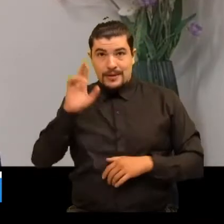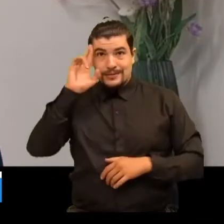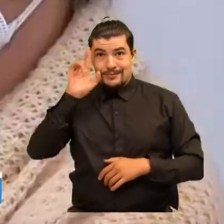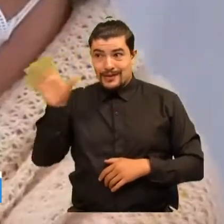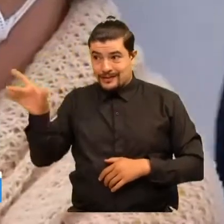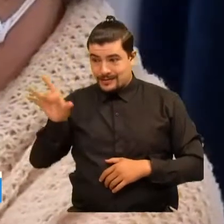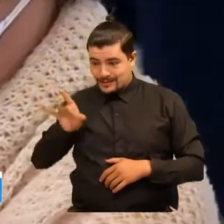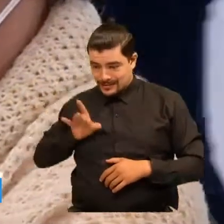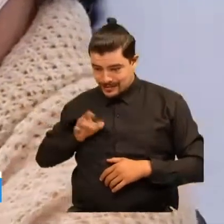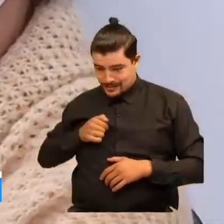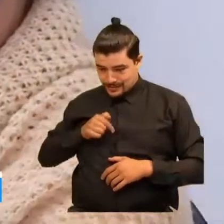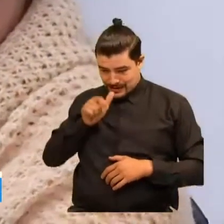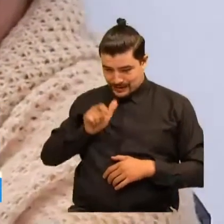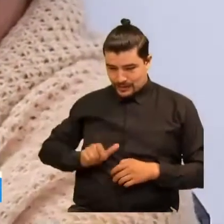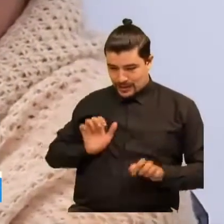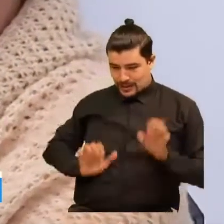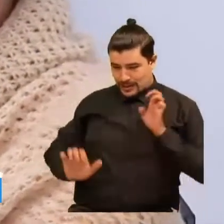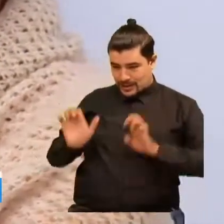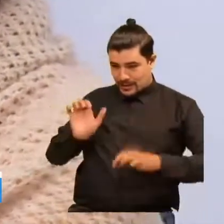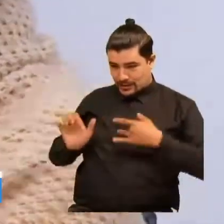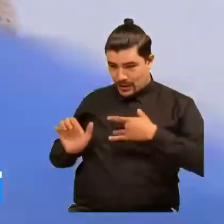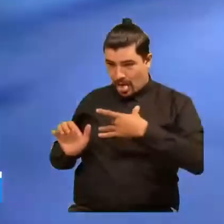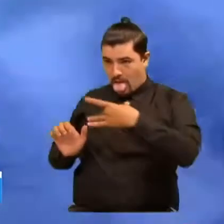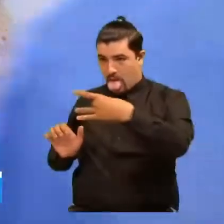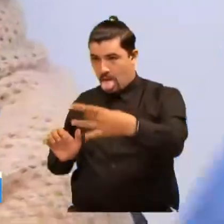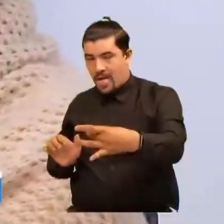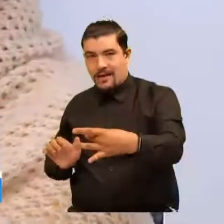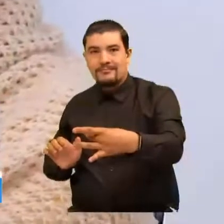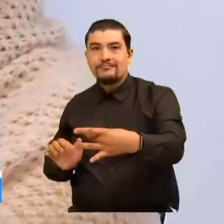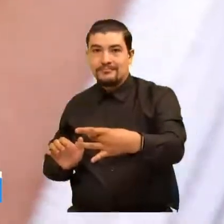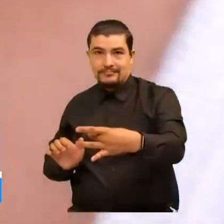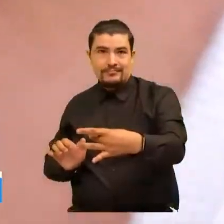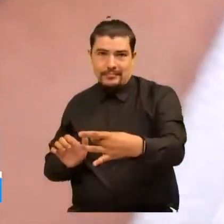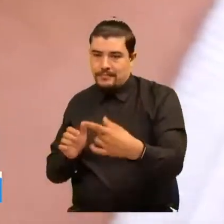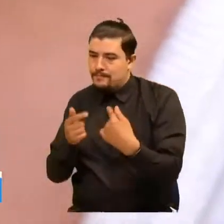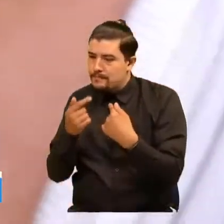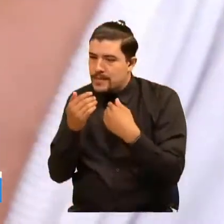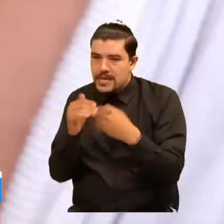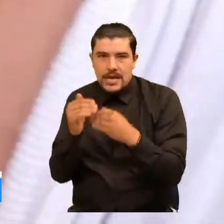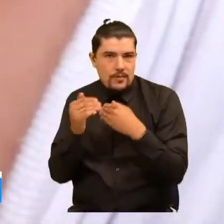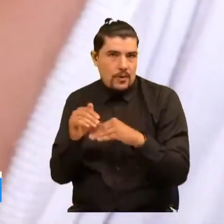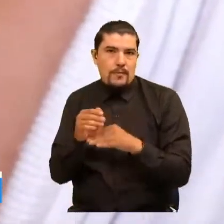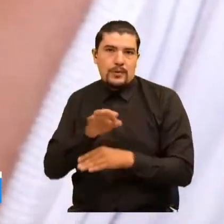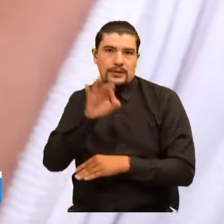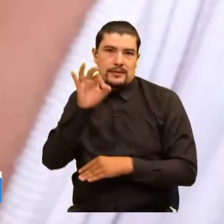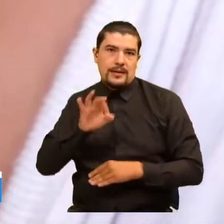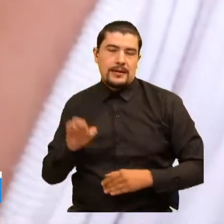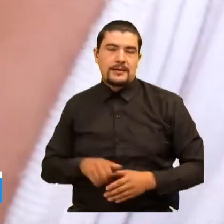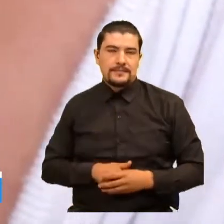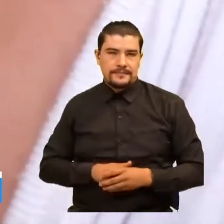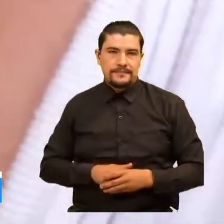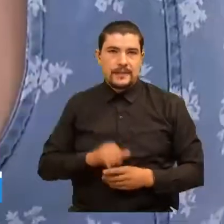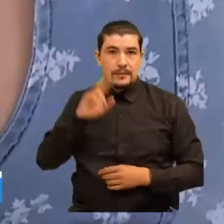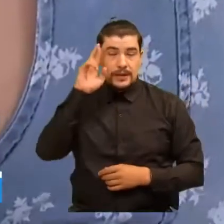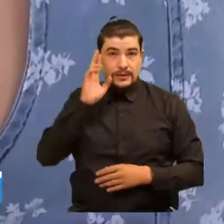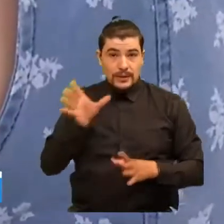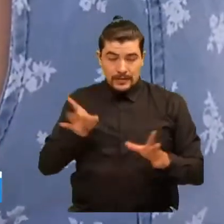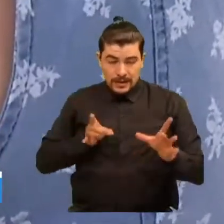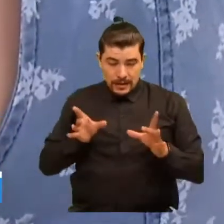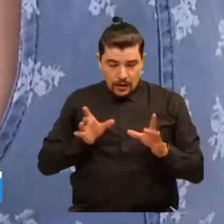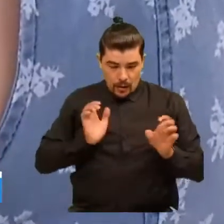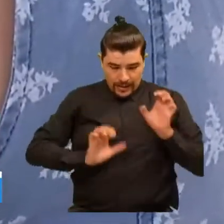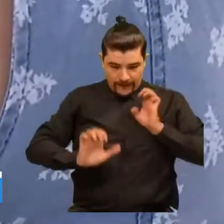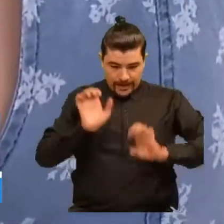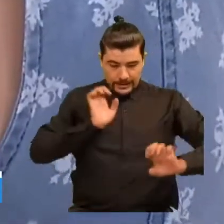esté inmunizada contagia a una persona que no lo está, van a ser mínimas. El experto asegura que la inmunidad de rebaño se lograría